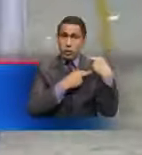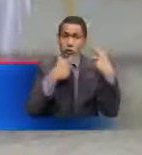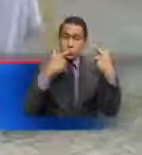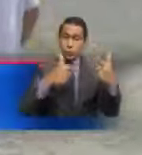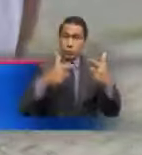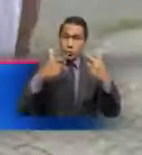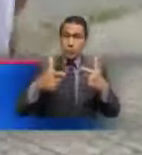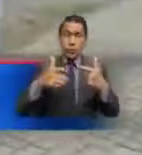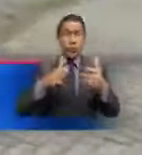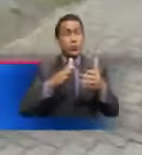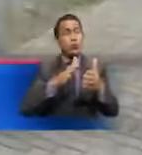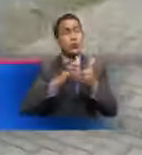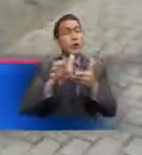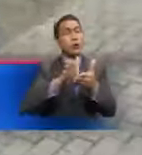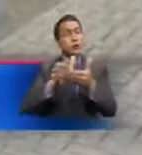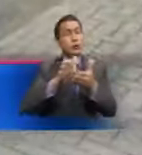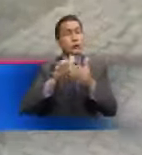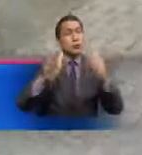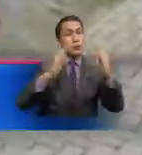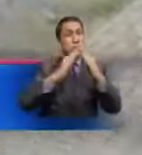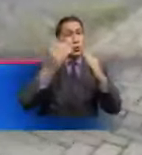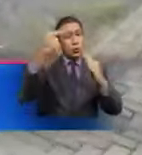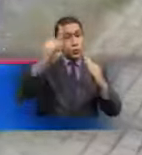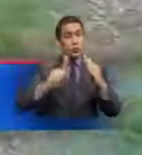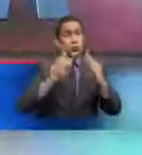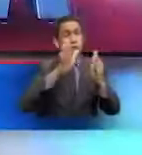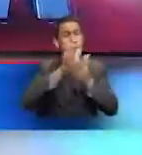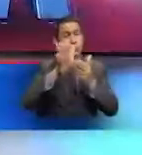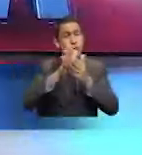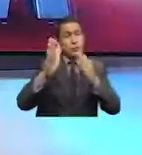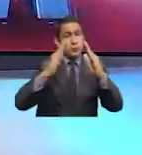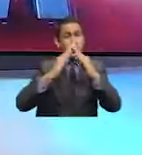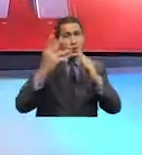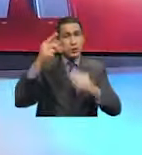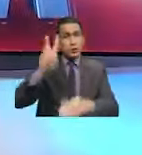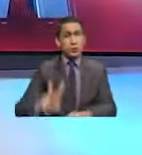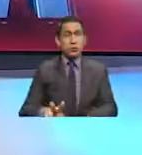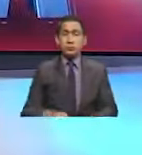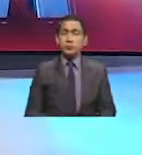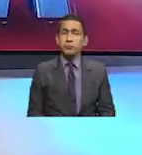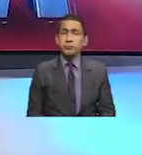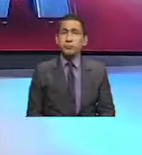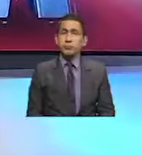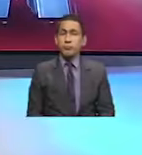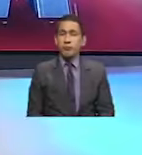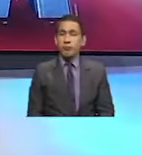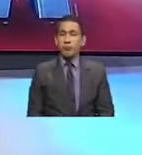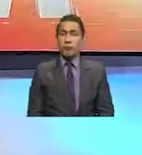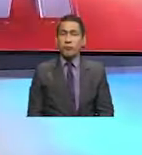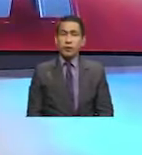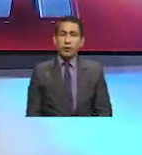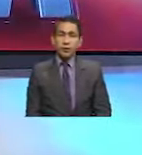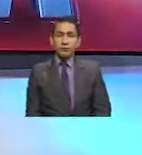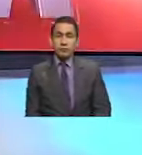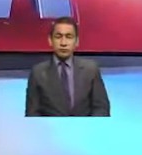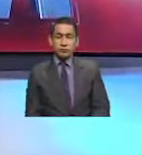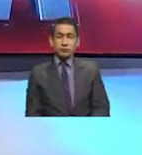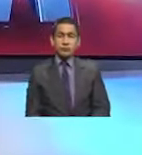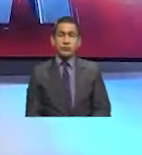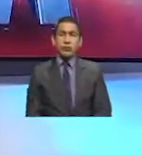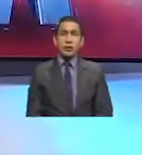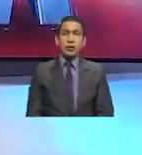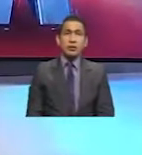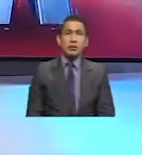Vivienda 1 y Socio Vivienda 2. Así es, mi estimado Luis, ahí está el meollo del